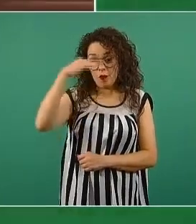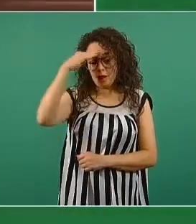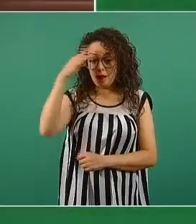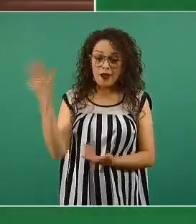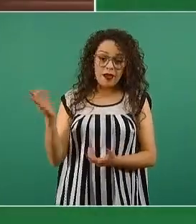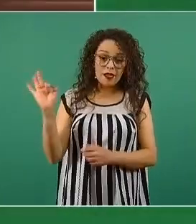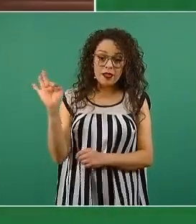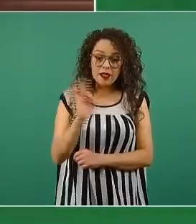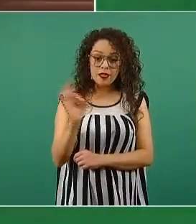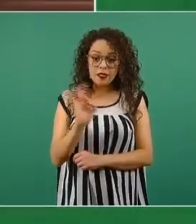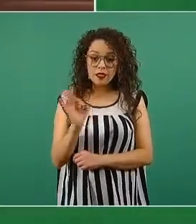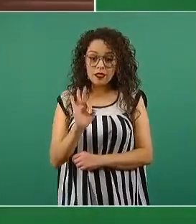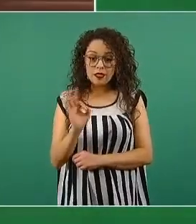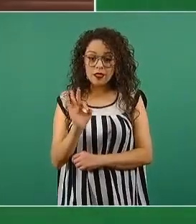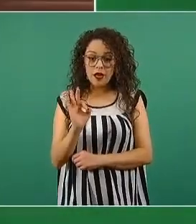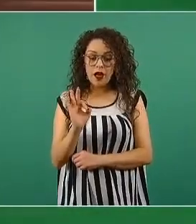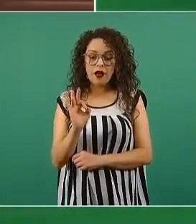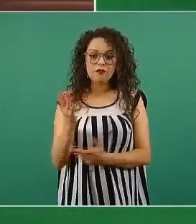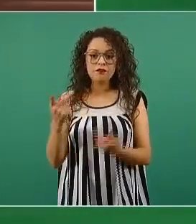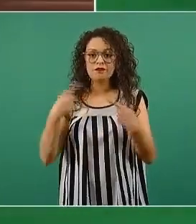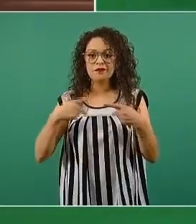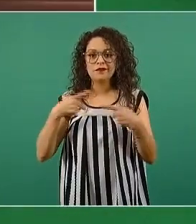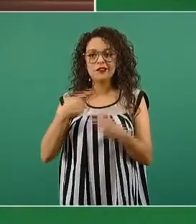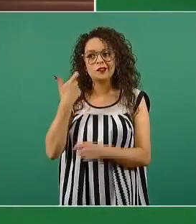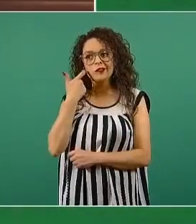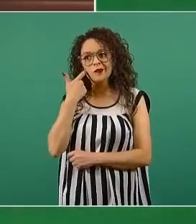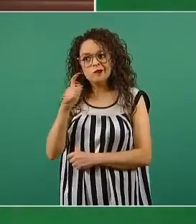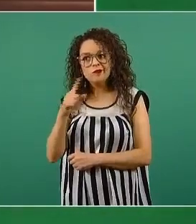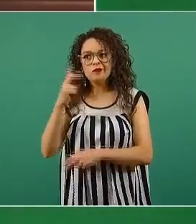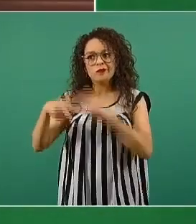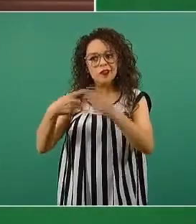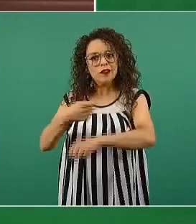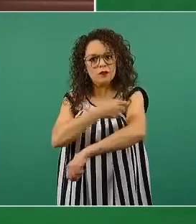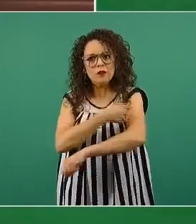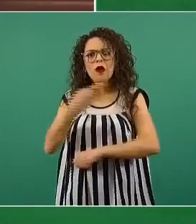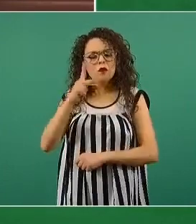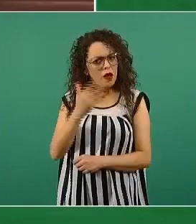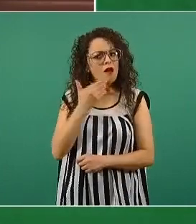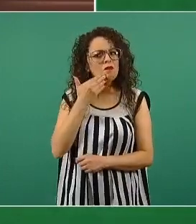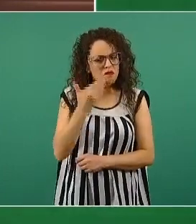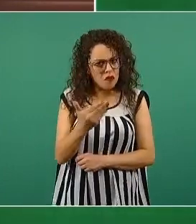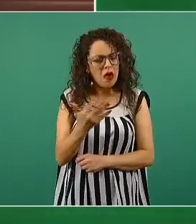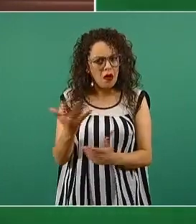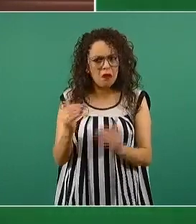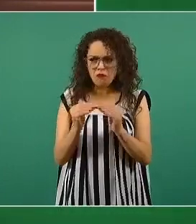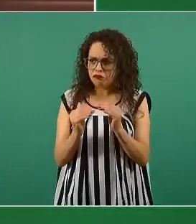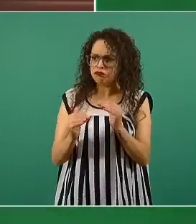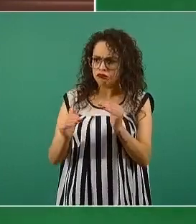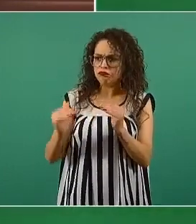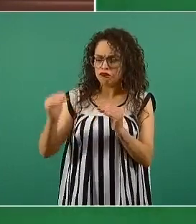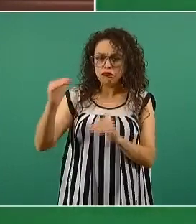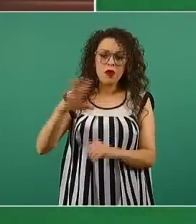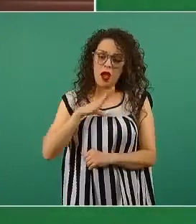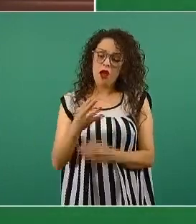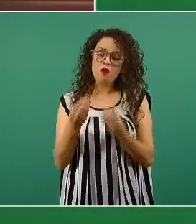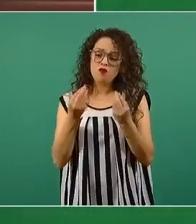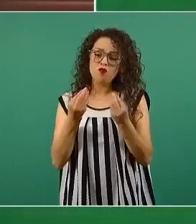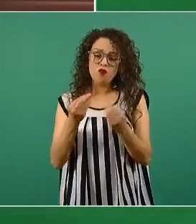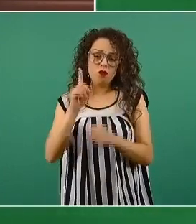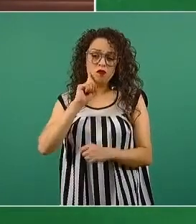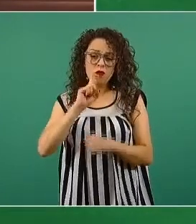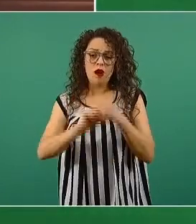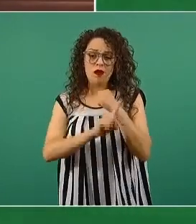una tasa de respuesta más baja. Creo que la tasa ha sido buena, pero claramente hay muchas mujeres embarazadas